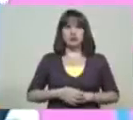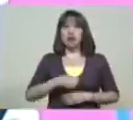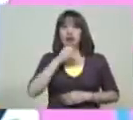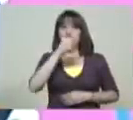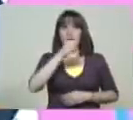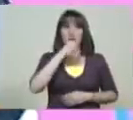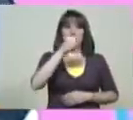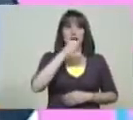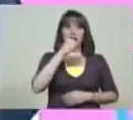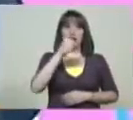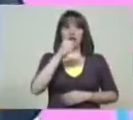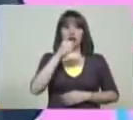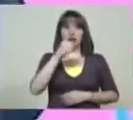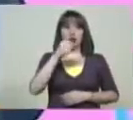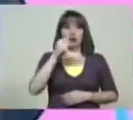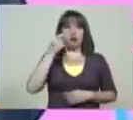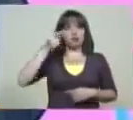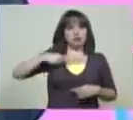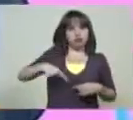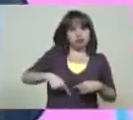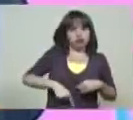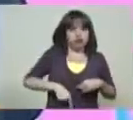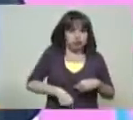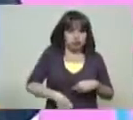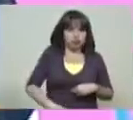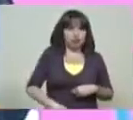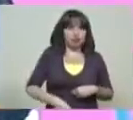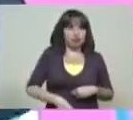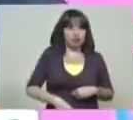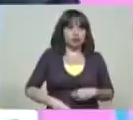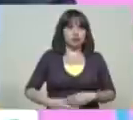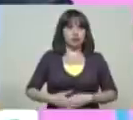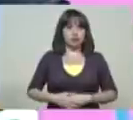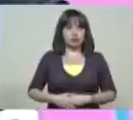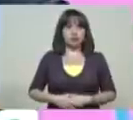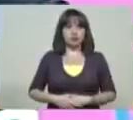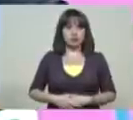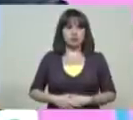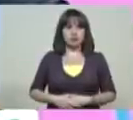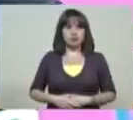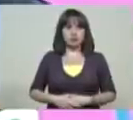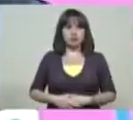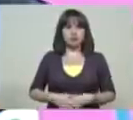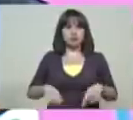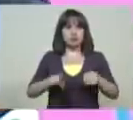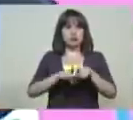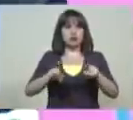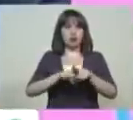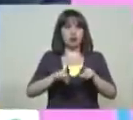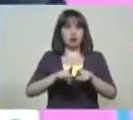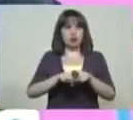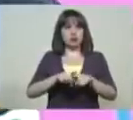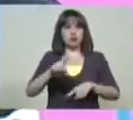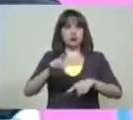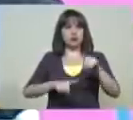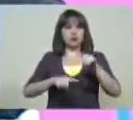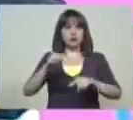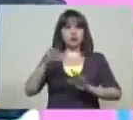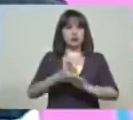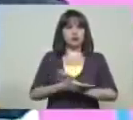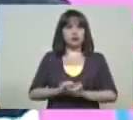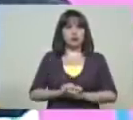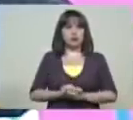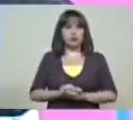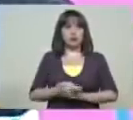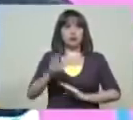que me lo pusieron por el ombligo. Mira, tengo que hablar desde el ombligo, como hacen los ventrílocos,